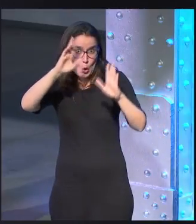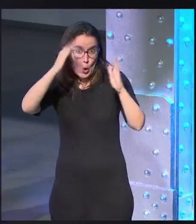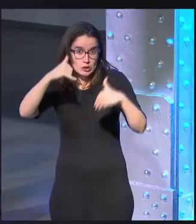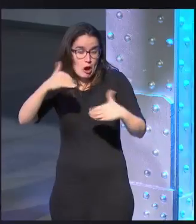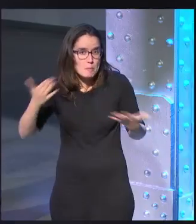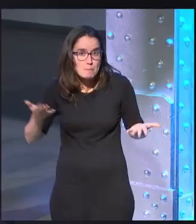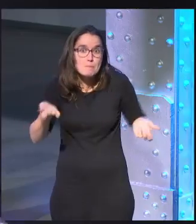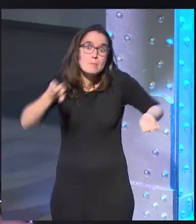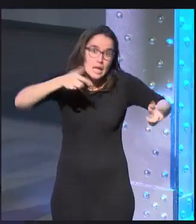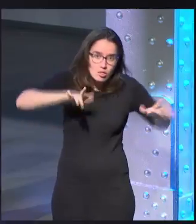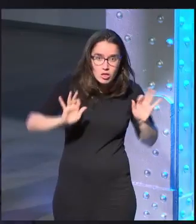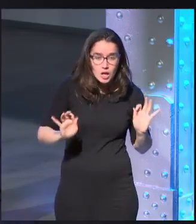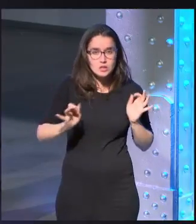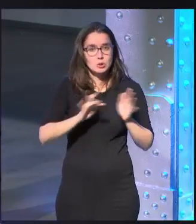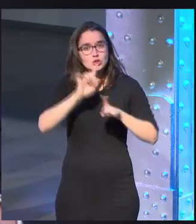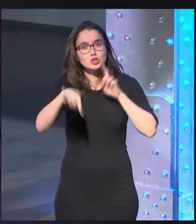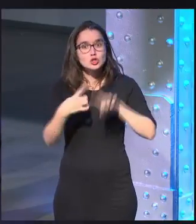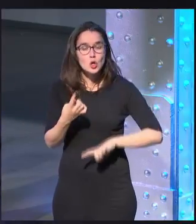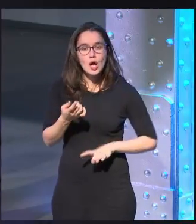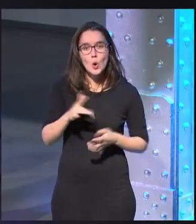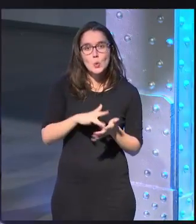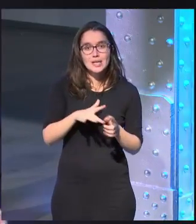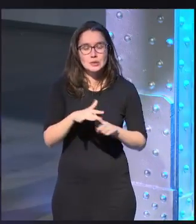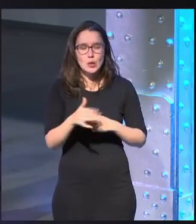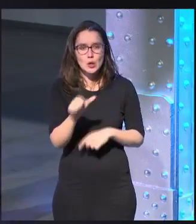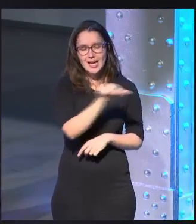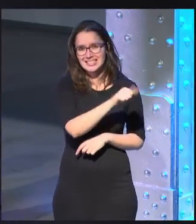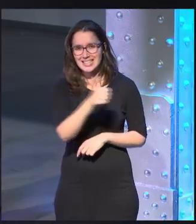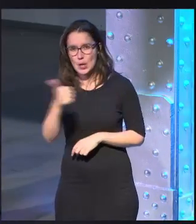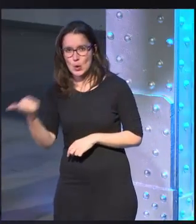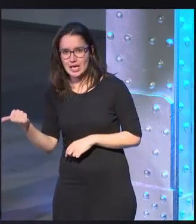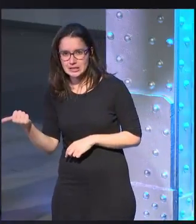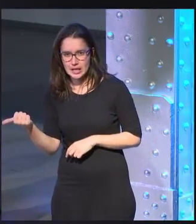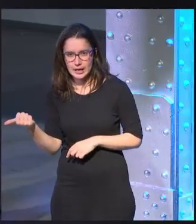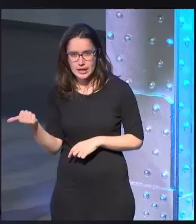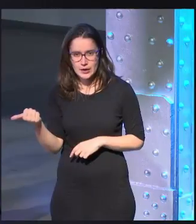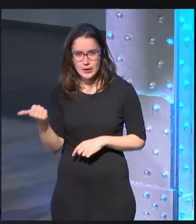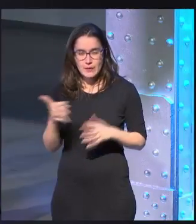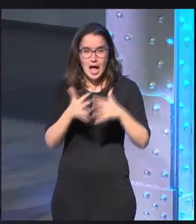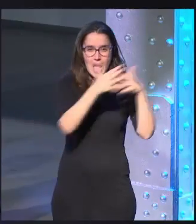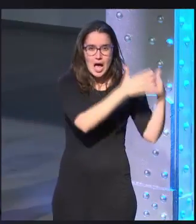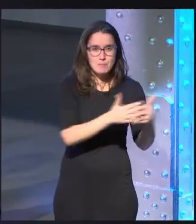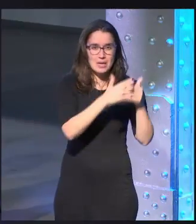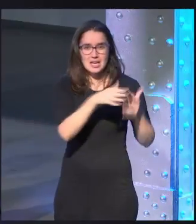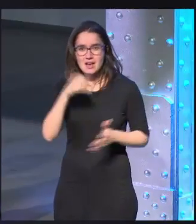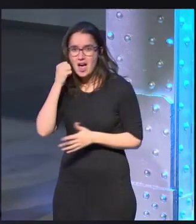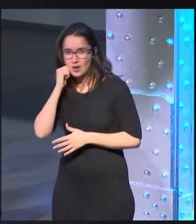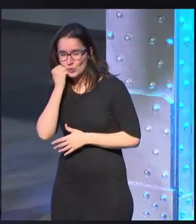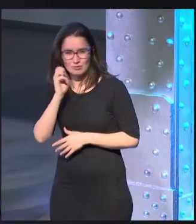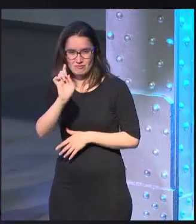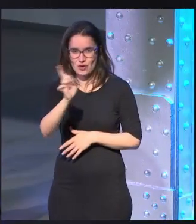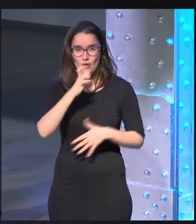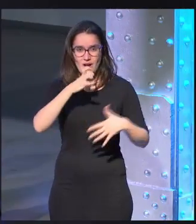Y luego vivimos una tensión este-oeste. no América URSS, sino ahora